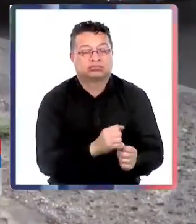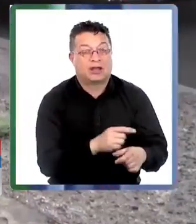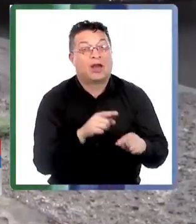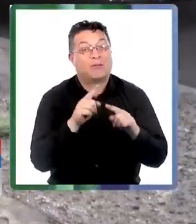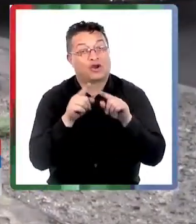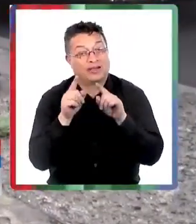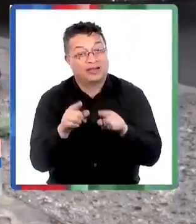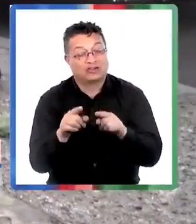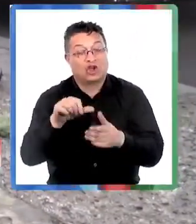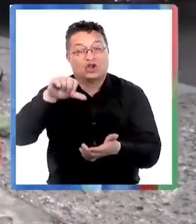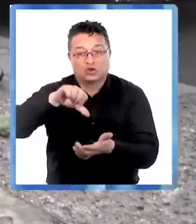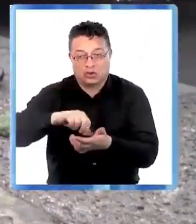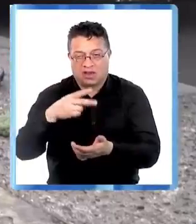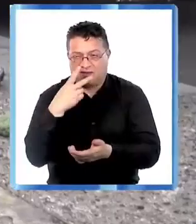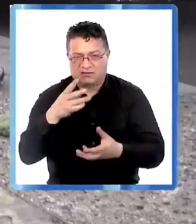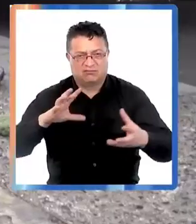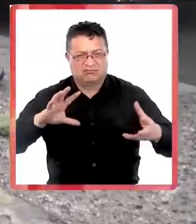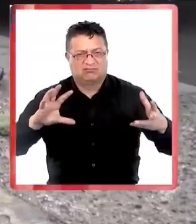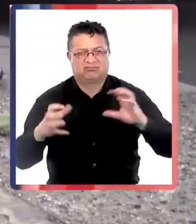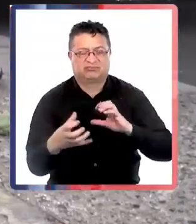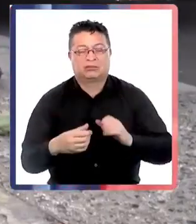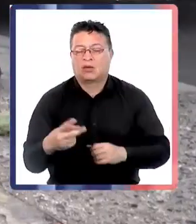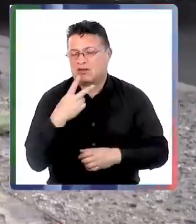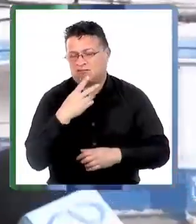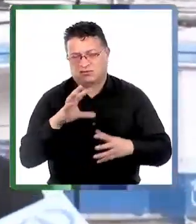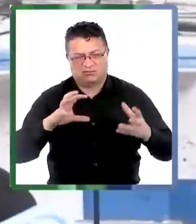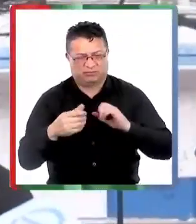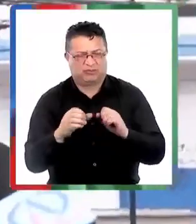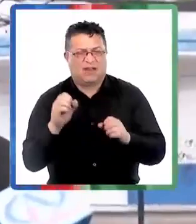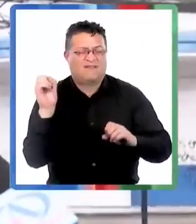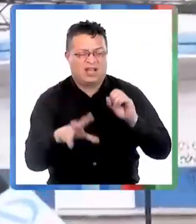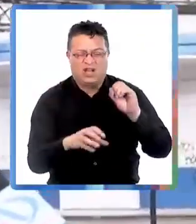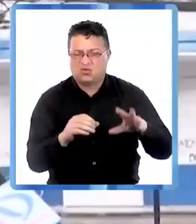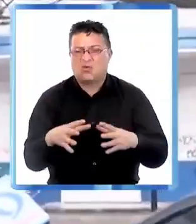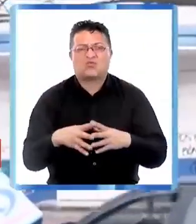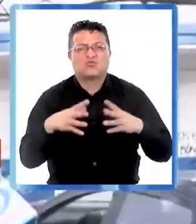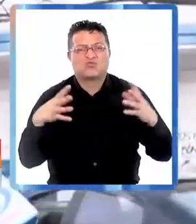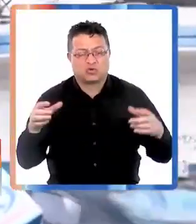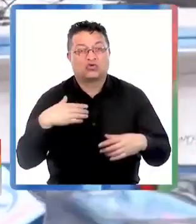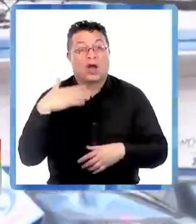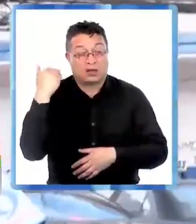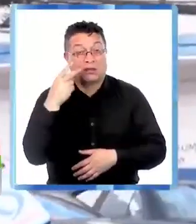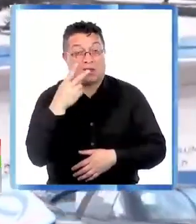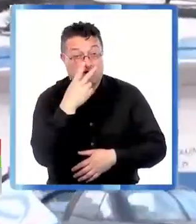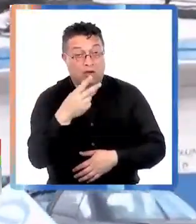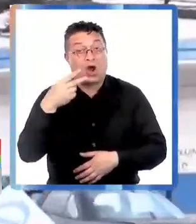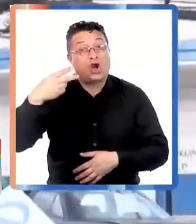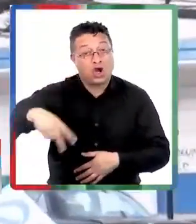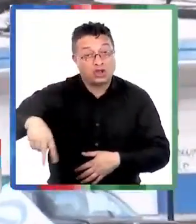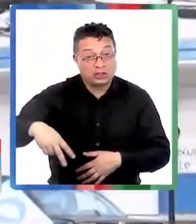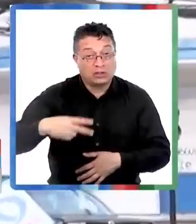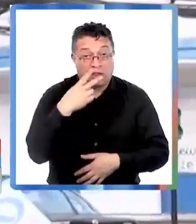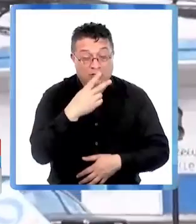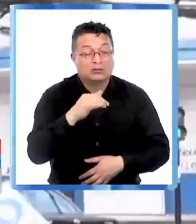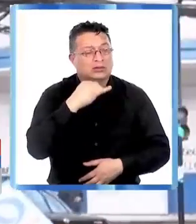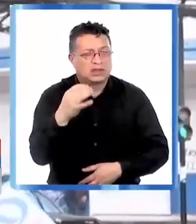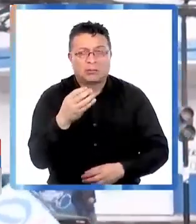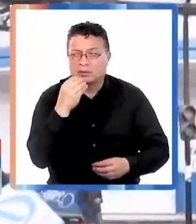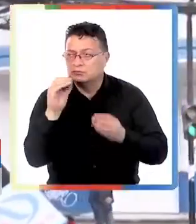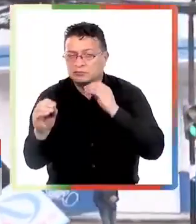barrido, motivo por el cual la ciudad se ve de esta manera. Horrible, mucha basura, pésimo. De hecho, el otro día estuve viendo en la noticia igual